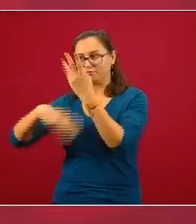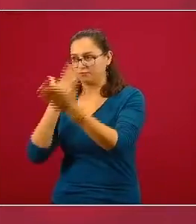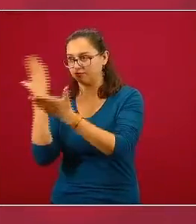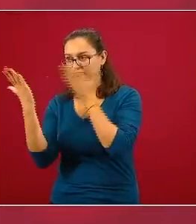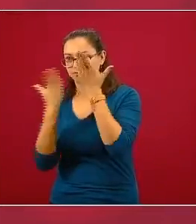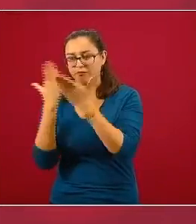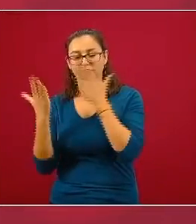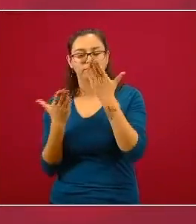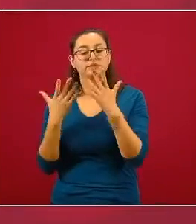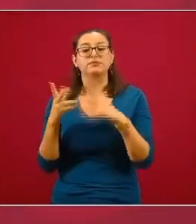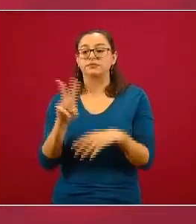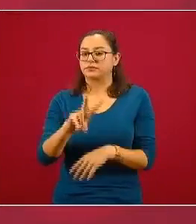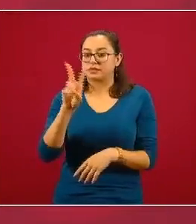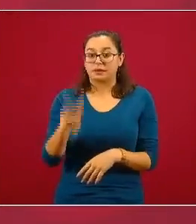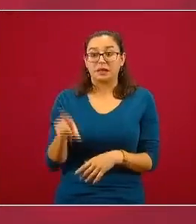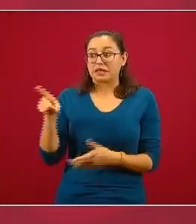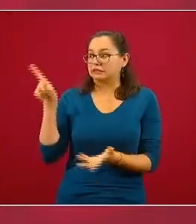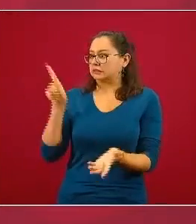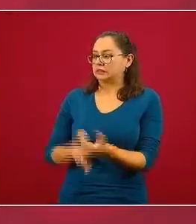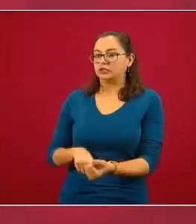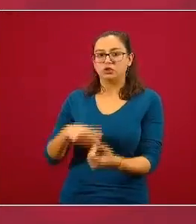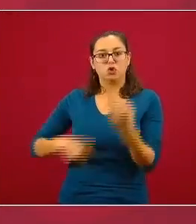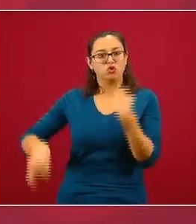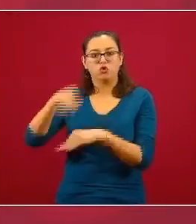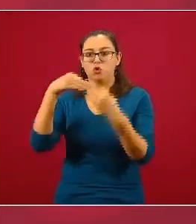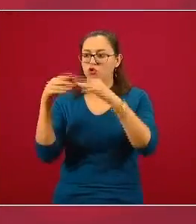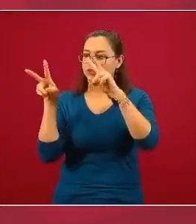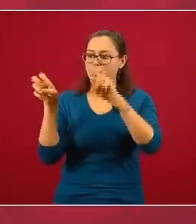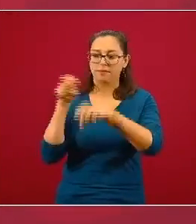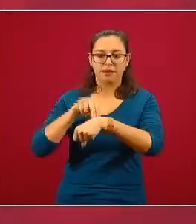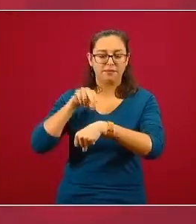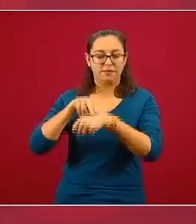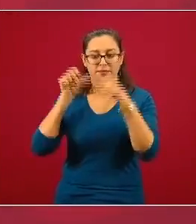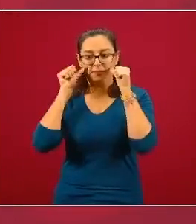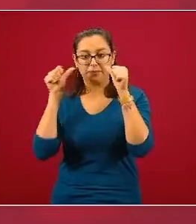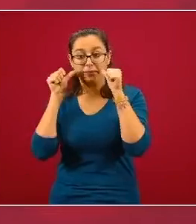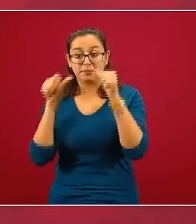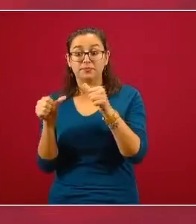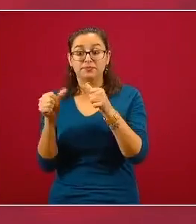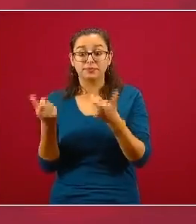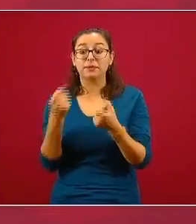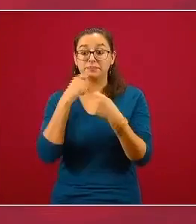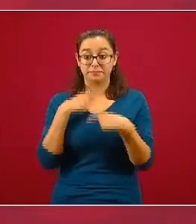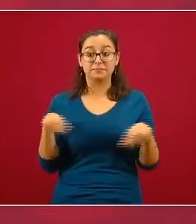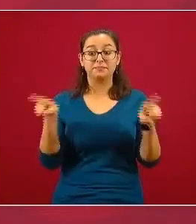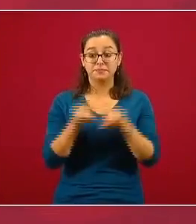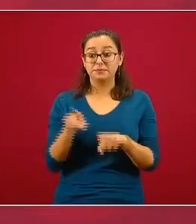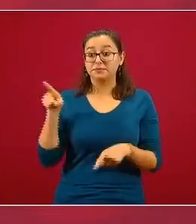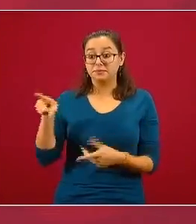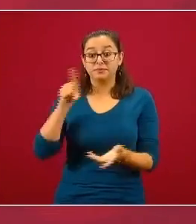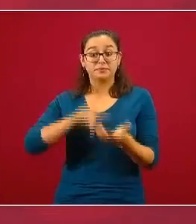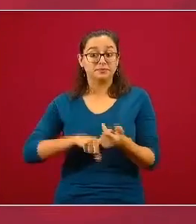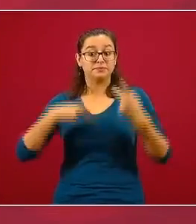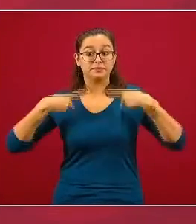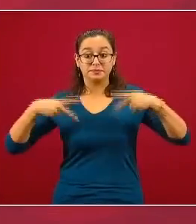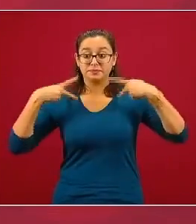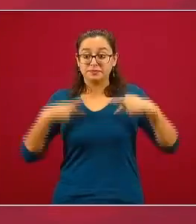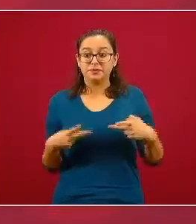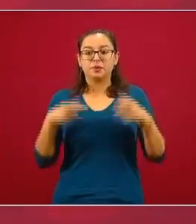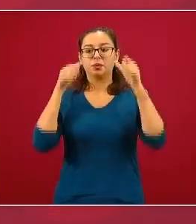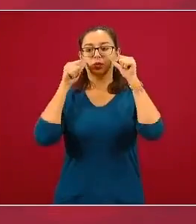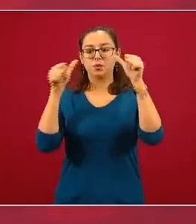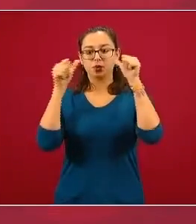tiene prácticamente todas las especialidades médicas y atiende a un segmento muy importante del hospital, del